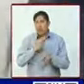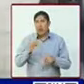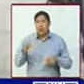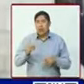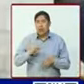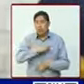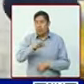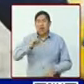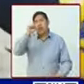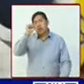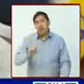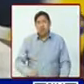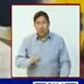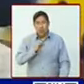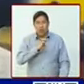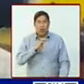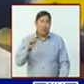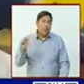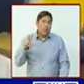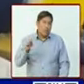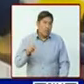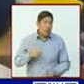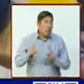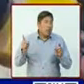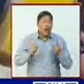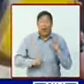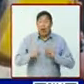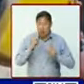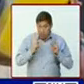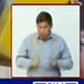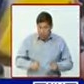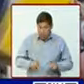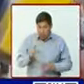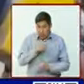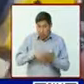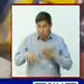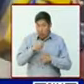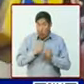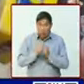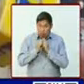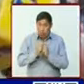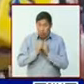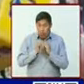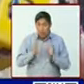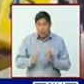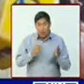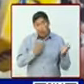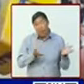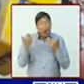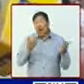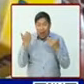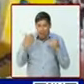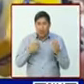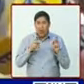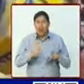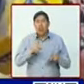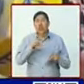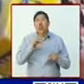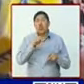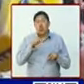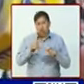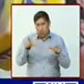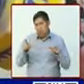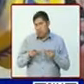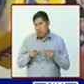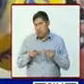de Cono Sur. No hemos permitido estos bloqueos, pero hay personas que están confundiendo a los compañeros, trasladando gente que no son del lugar. Hay